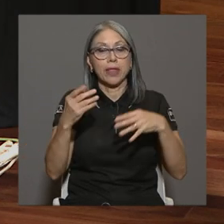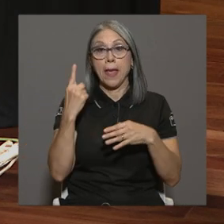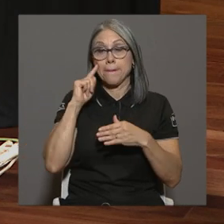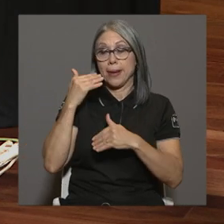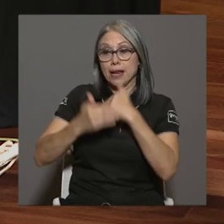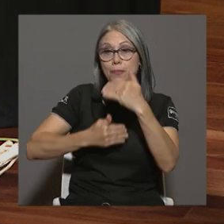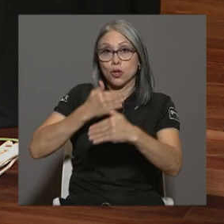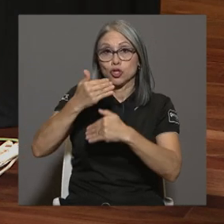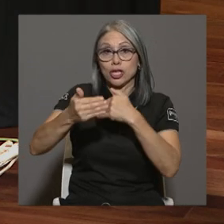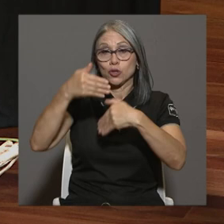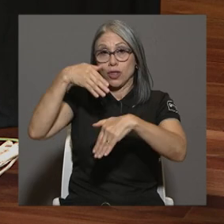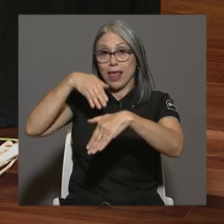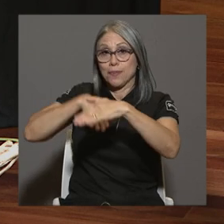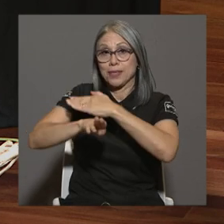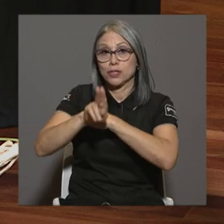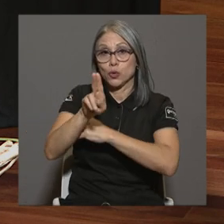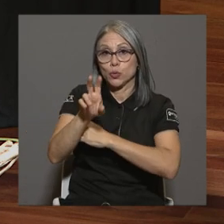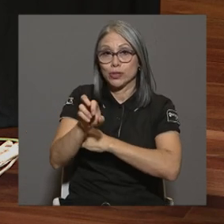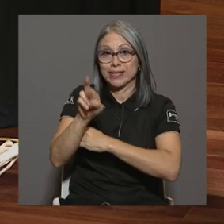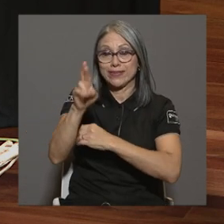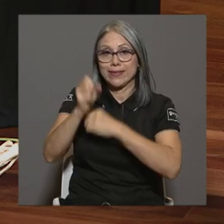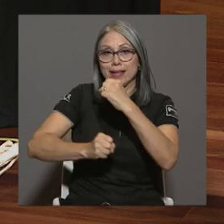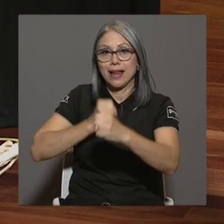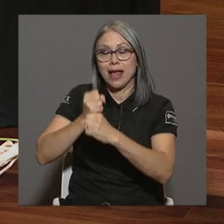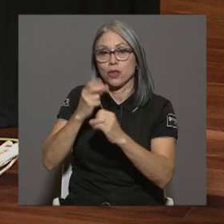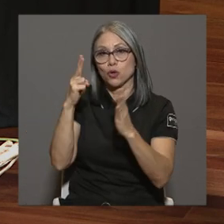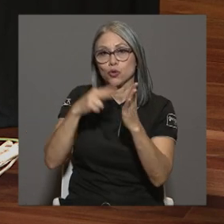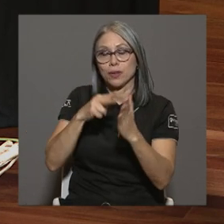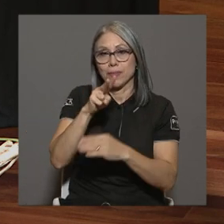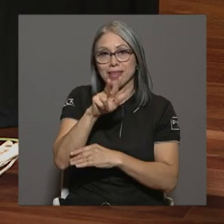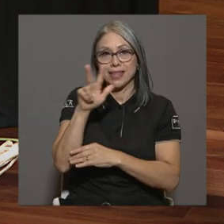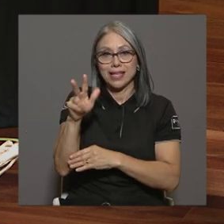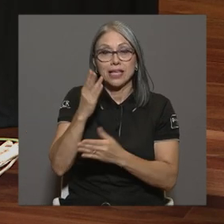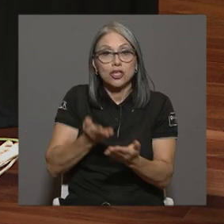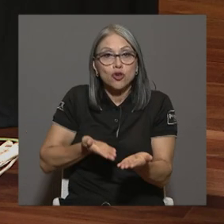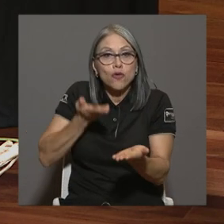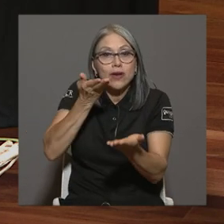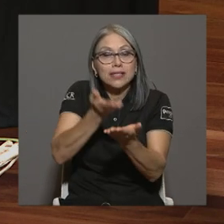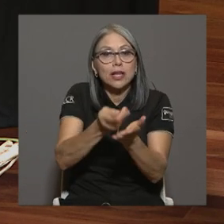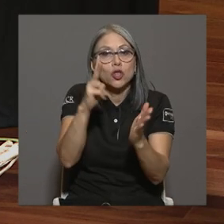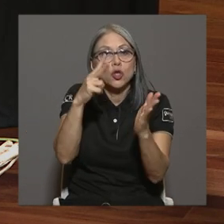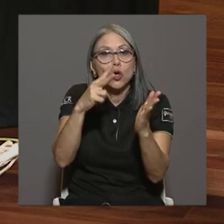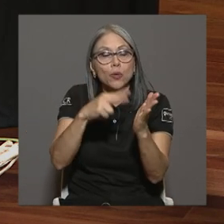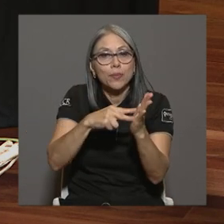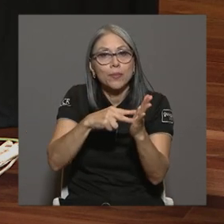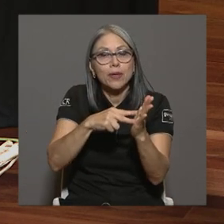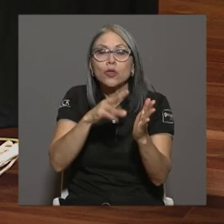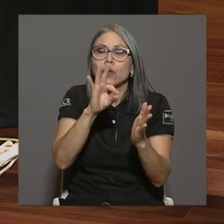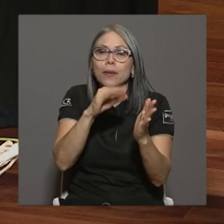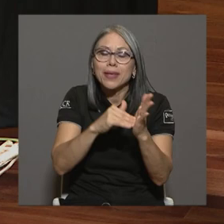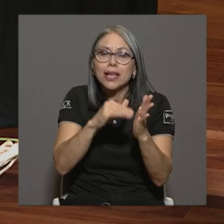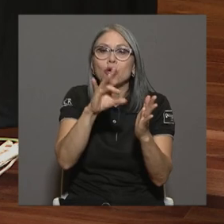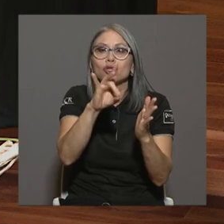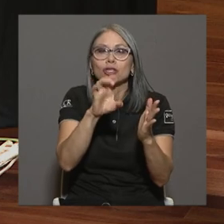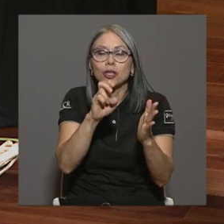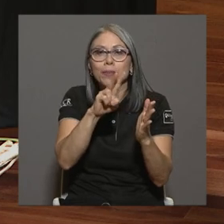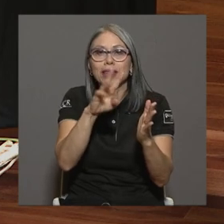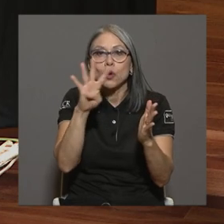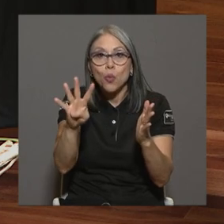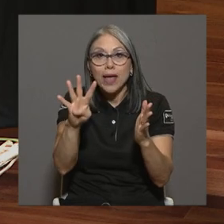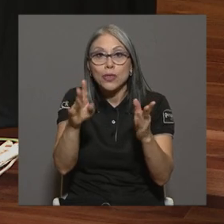proceso de admisión del año 2023, se ofrecieron 9.824 cupos de primer